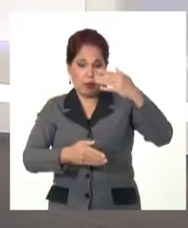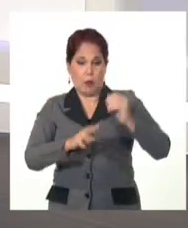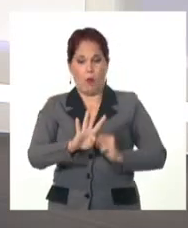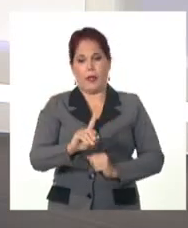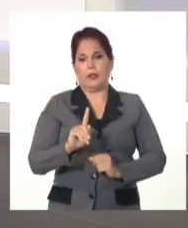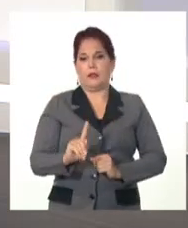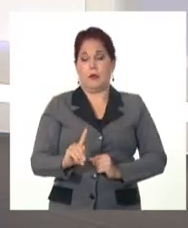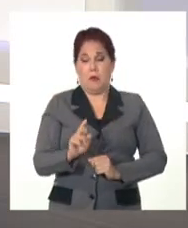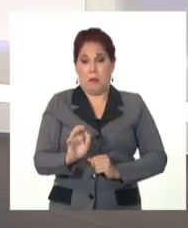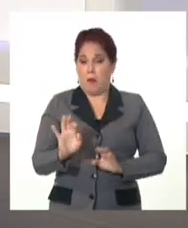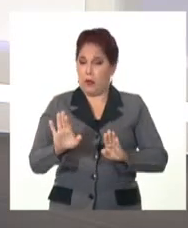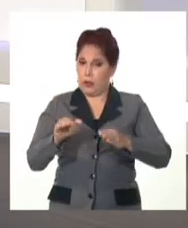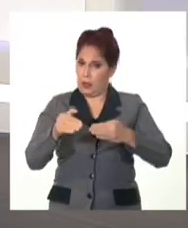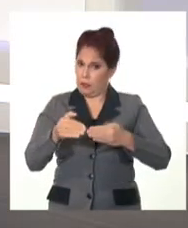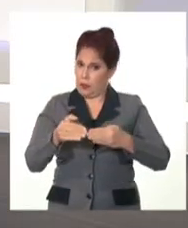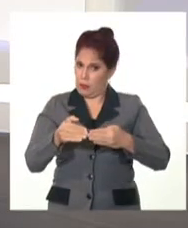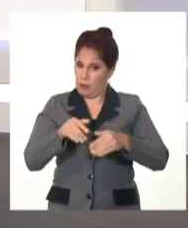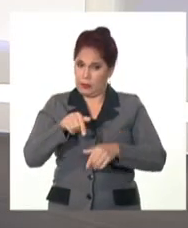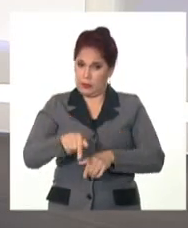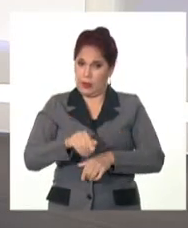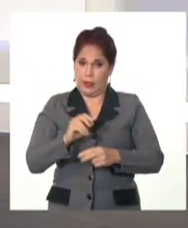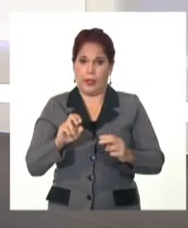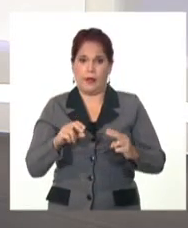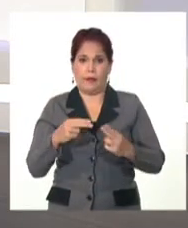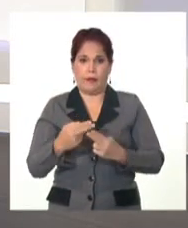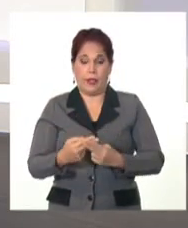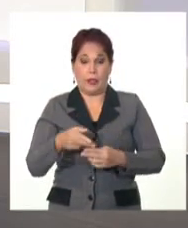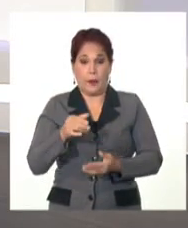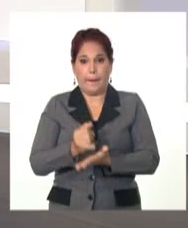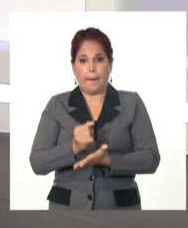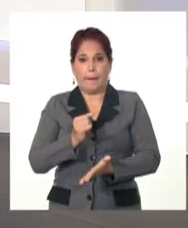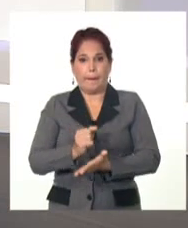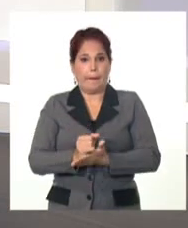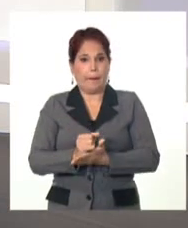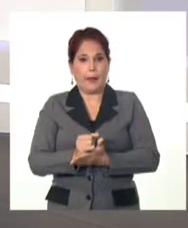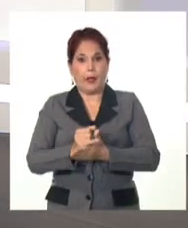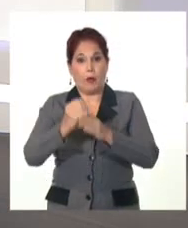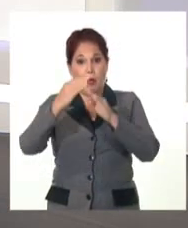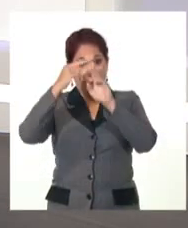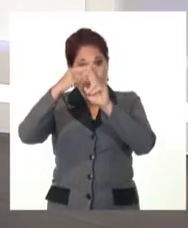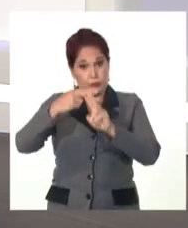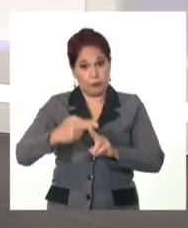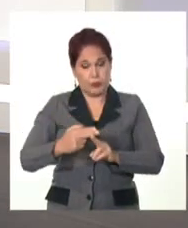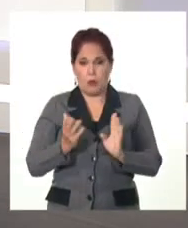Con ello concluyó su actuación en este certamen. Este miércoles no aparecen cubanos en el programa.